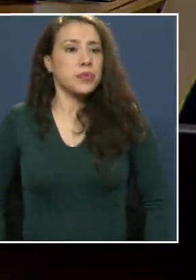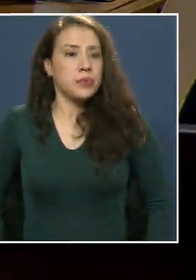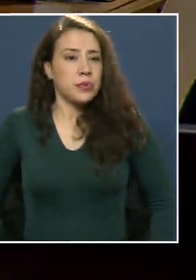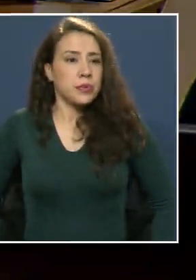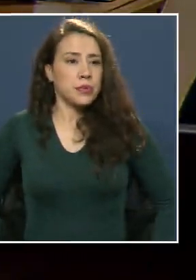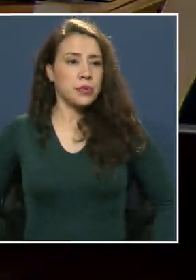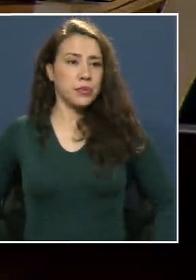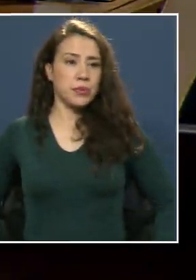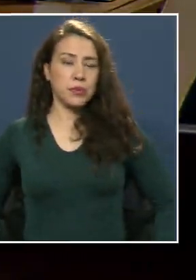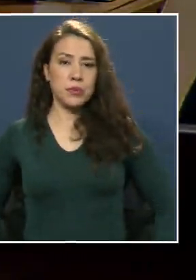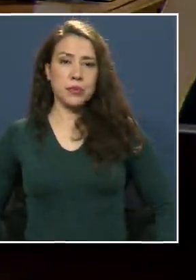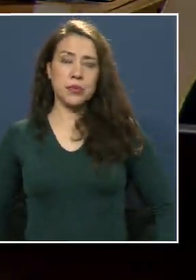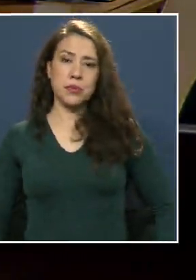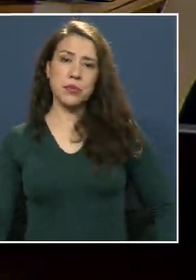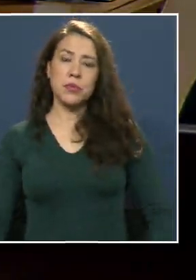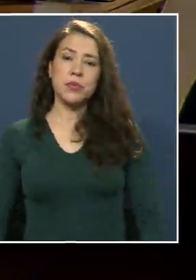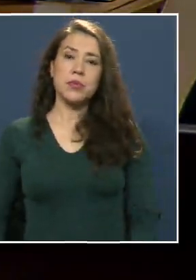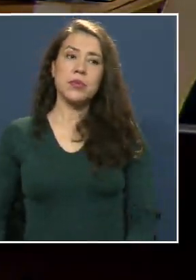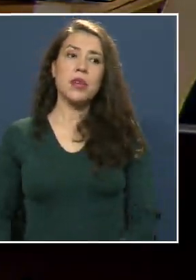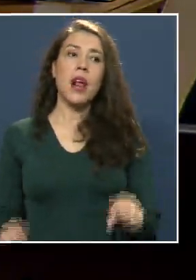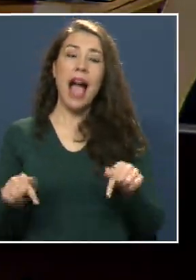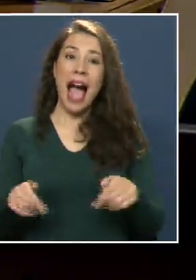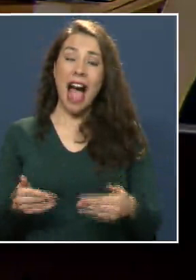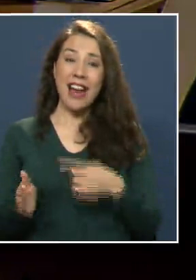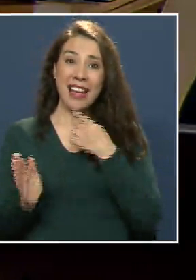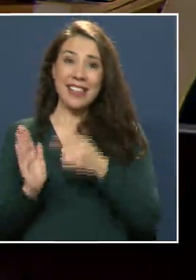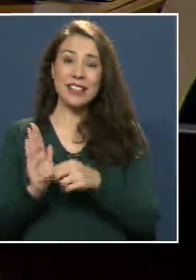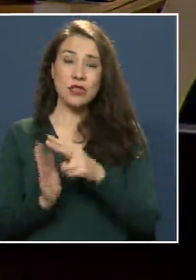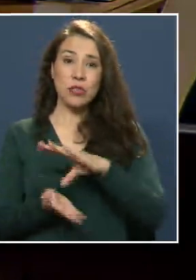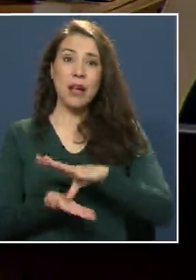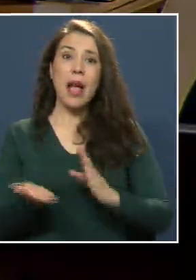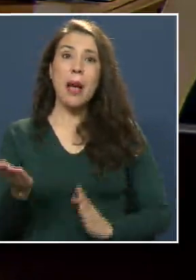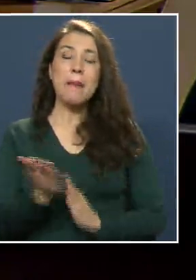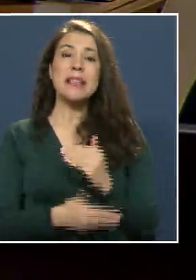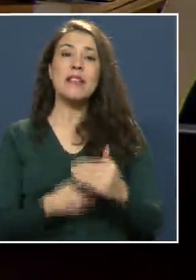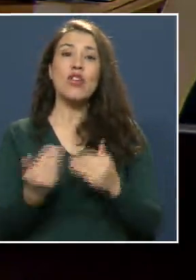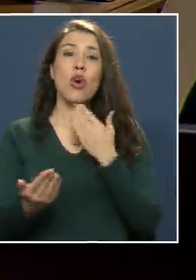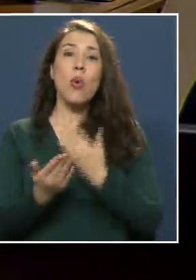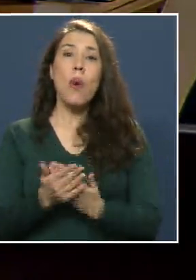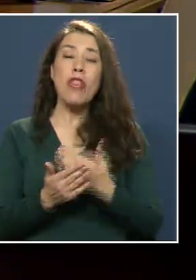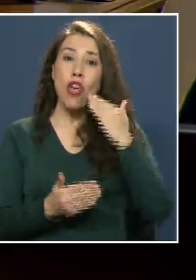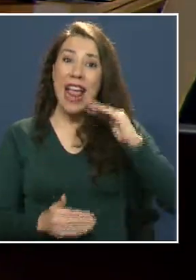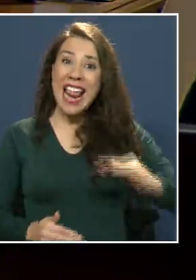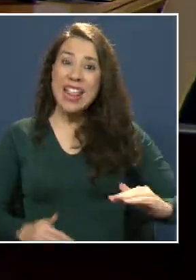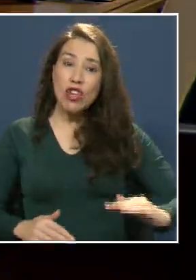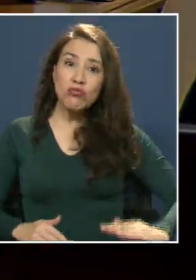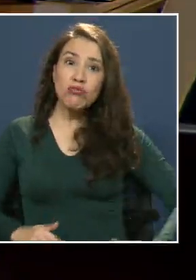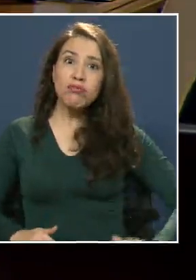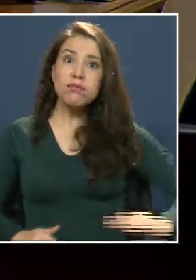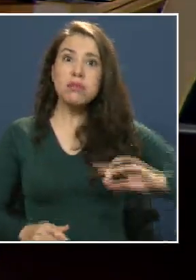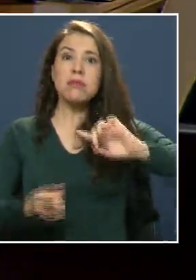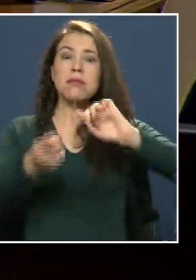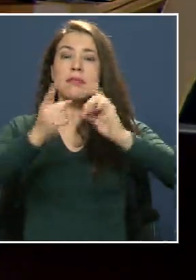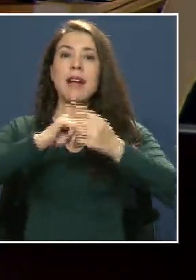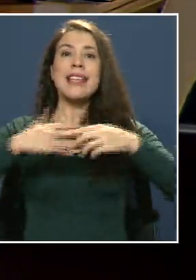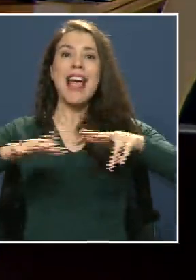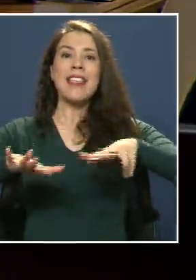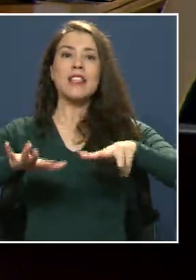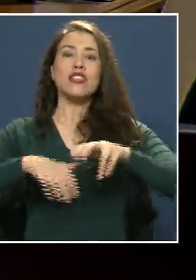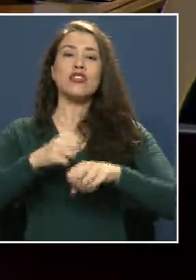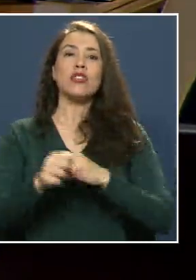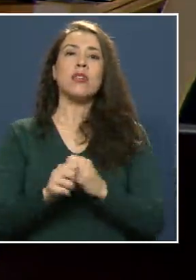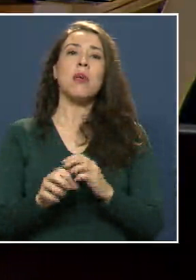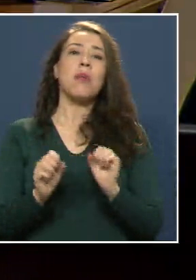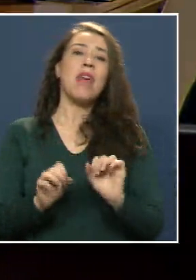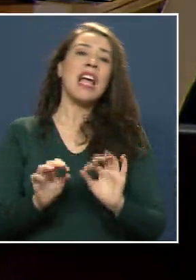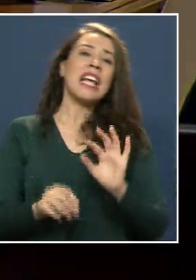prescripción del delito cometido contra menores hoy en nuestro país empieza a correr cuando este menor llega a la mayoría de edad. Y ahí va a ser de 15,